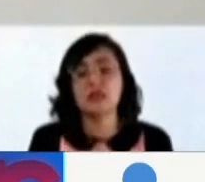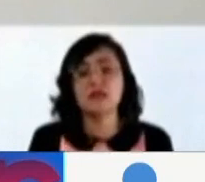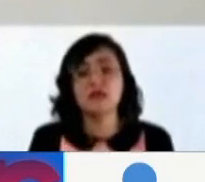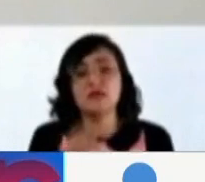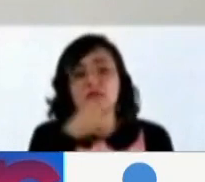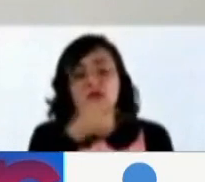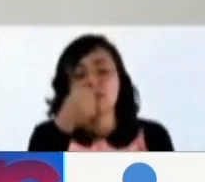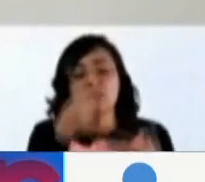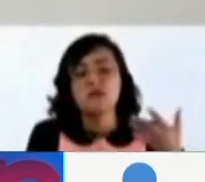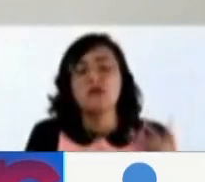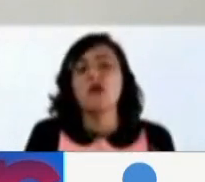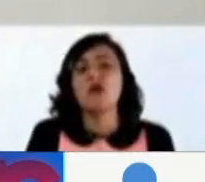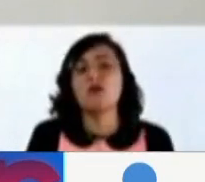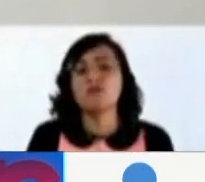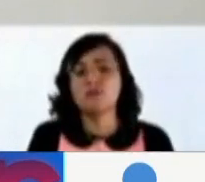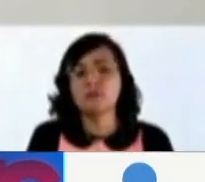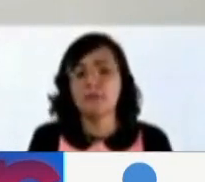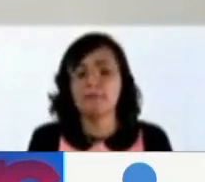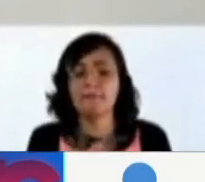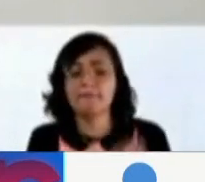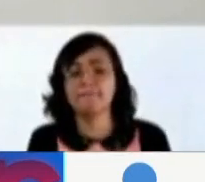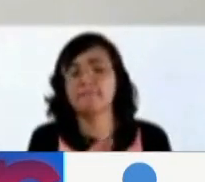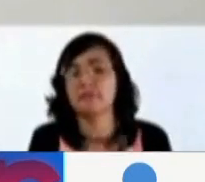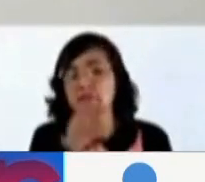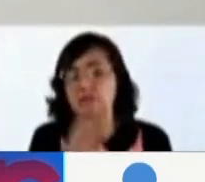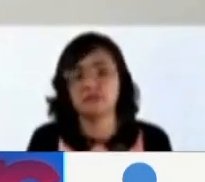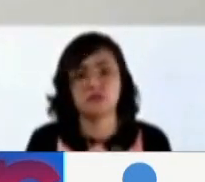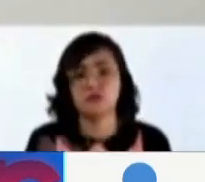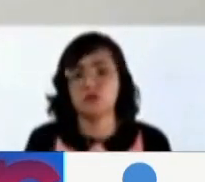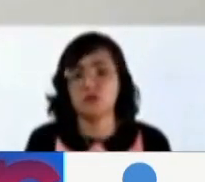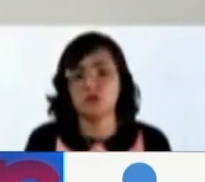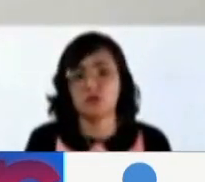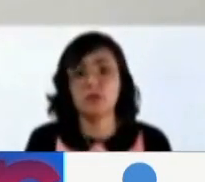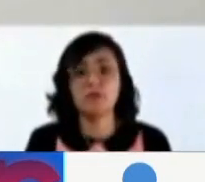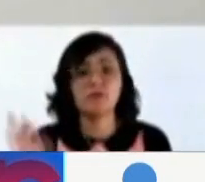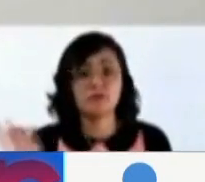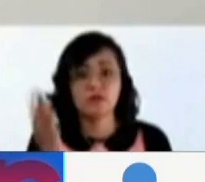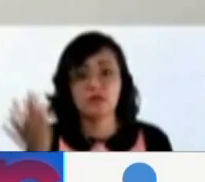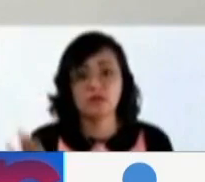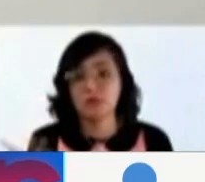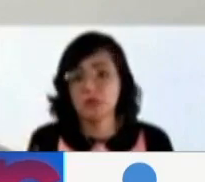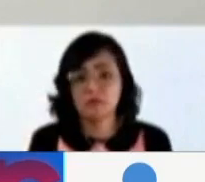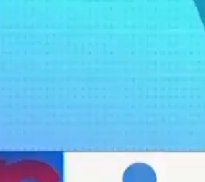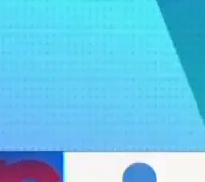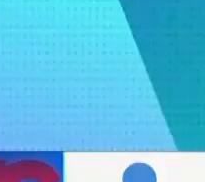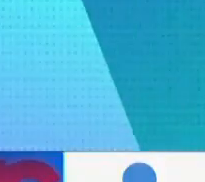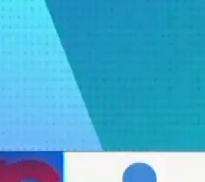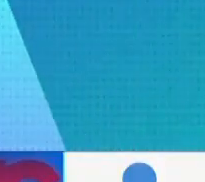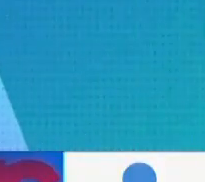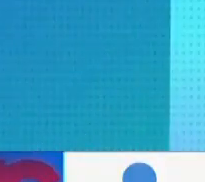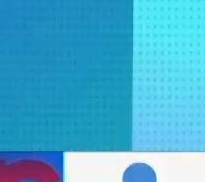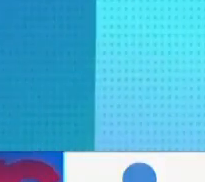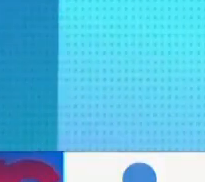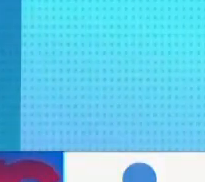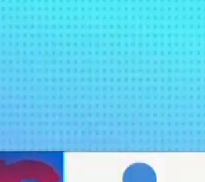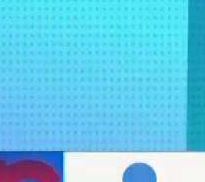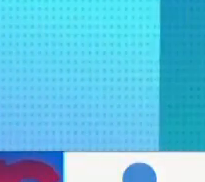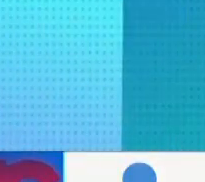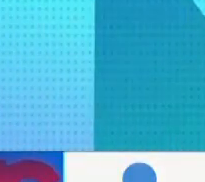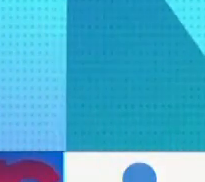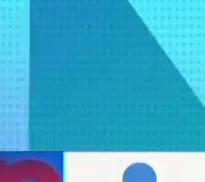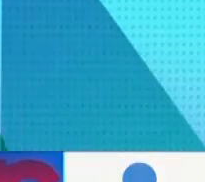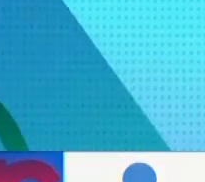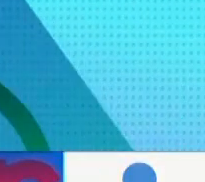los criterios de inclusión y de aplicación por parte de la Federación. Vamos a estar pendientes